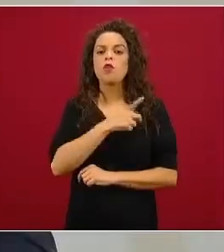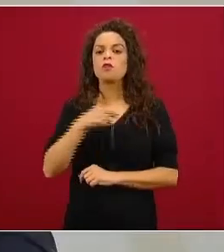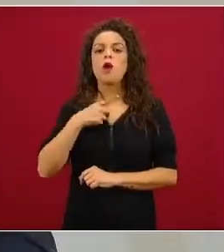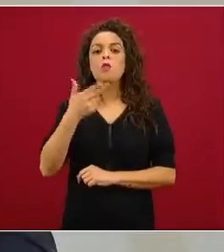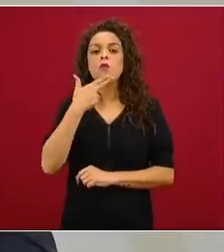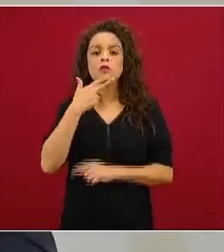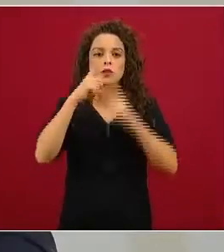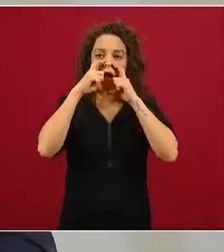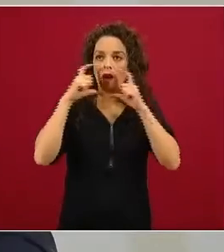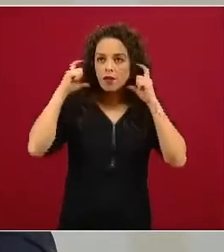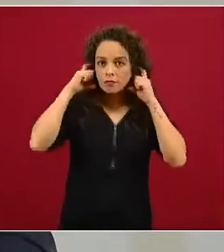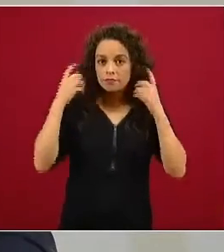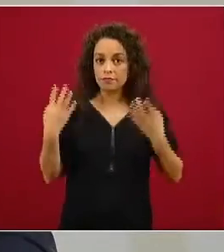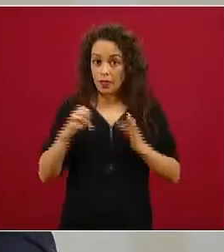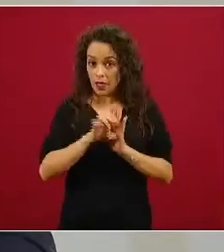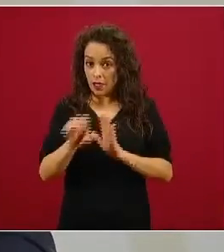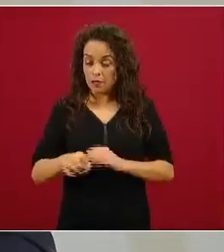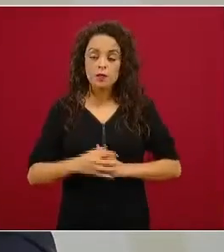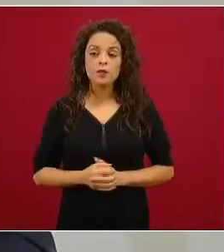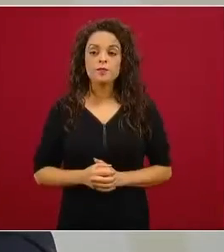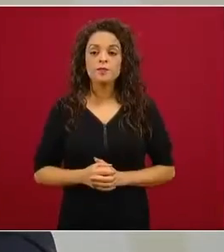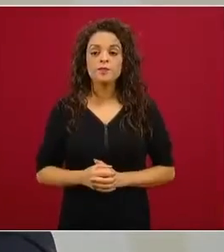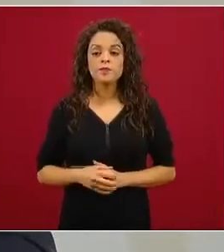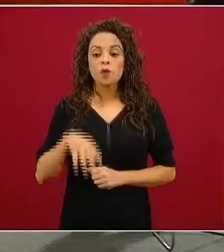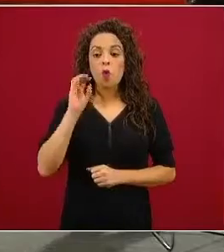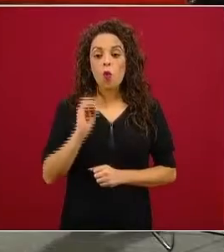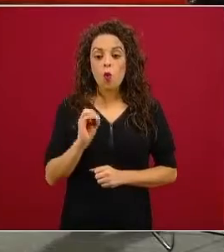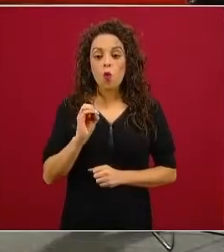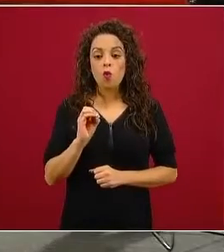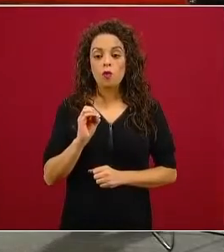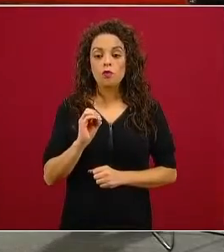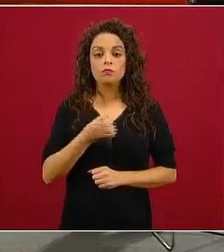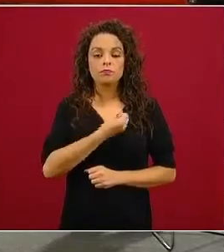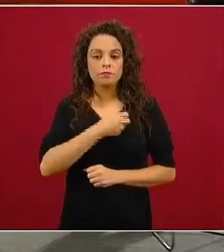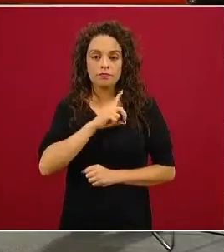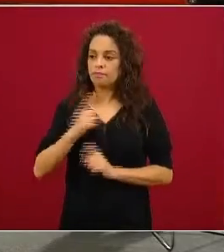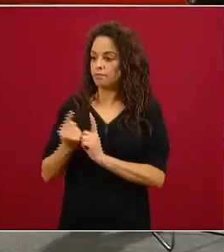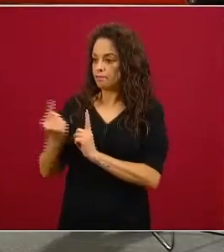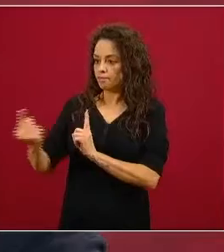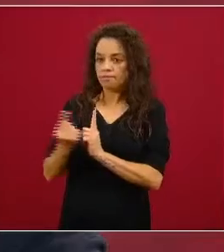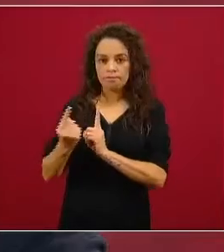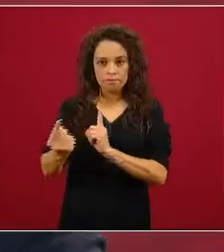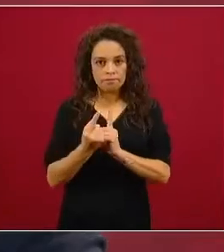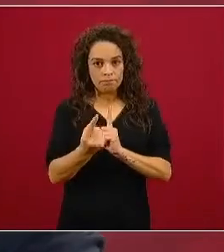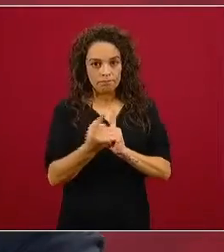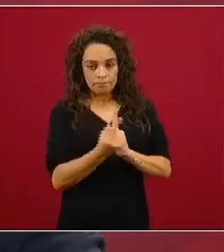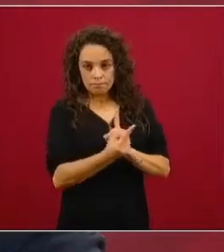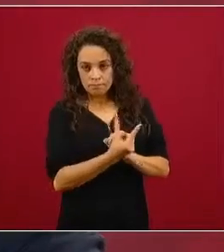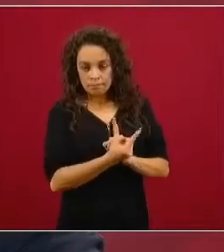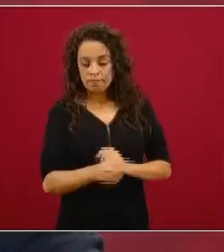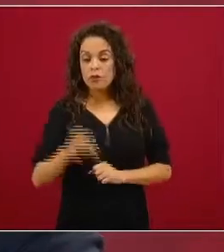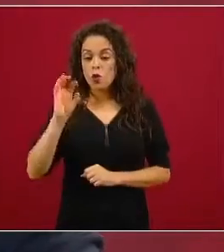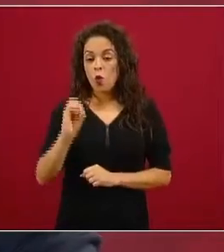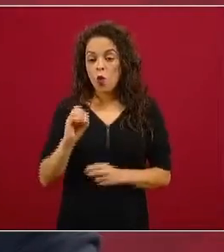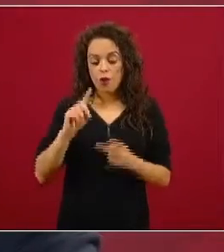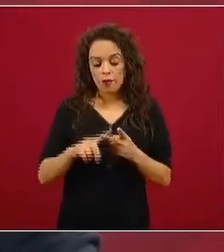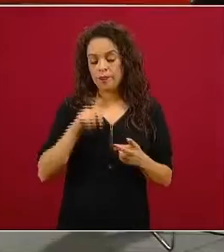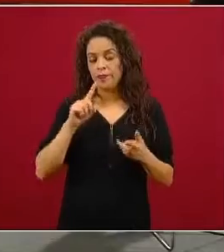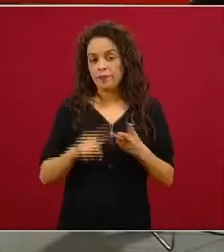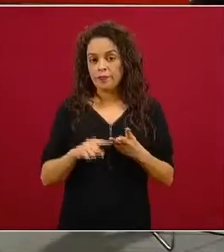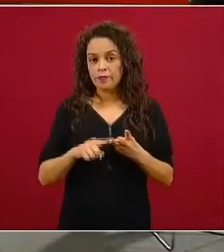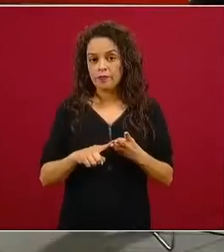que son evidentemente falsos. Eso lo hemos visto en varios países por ejemplo,